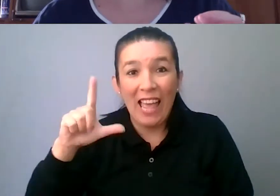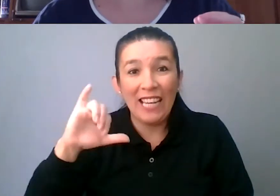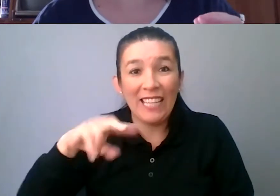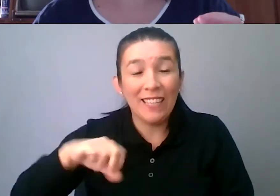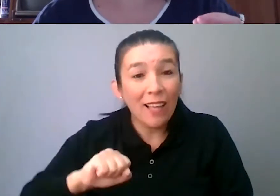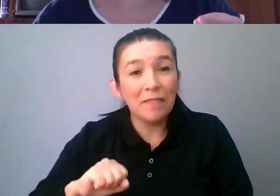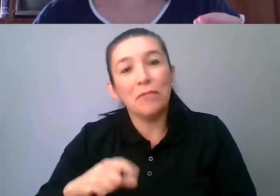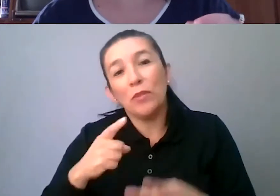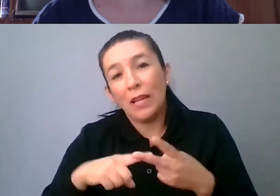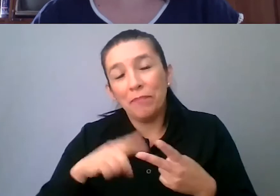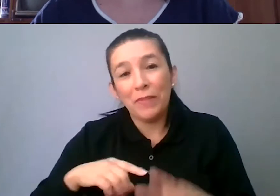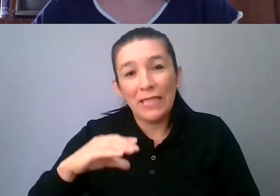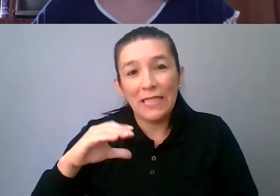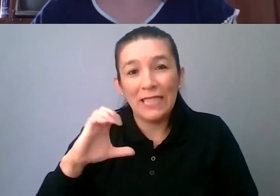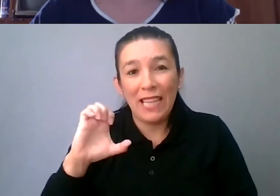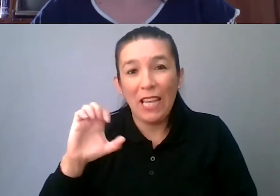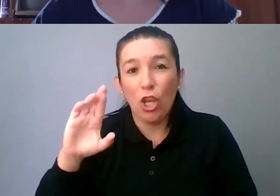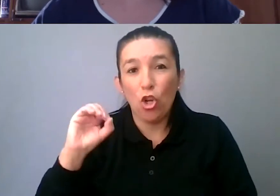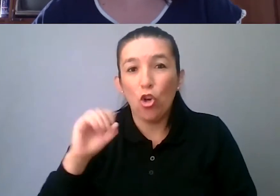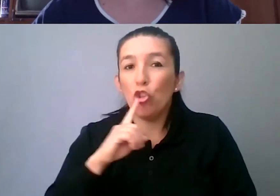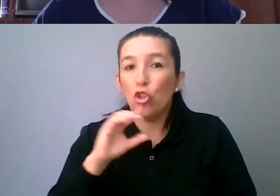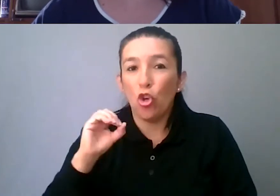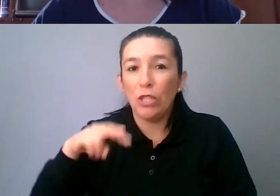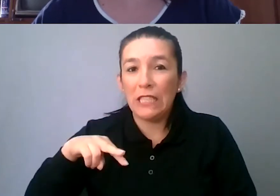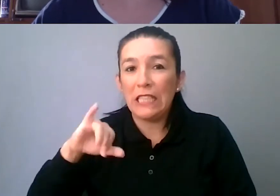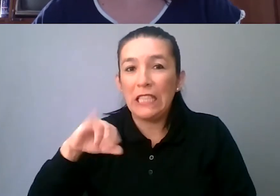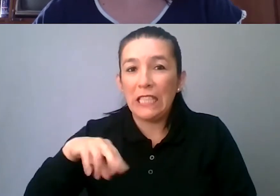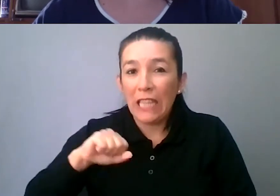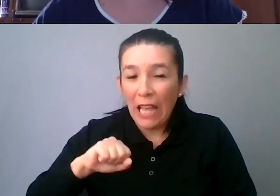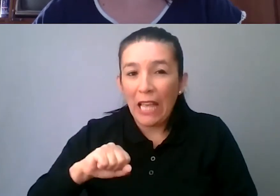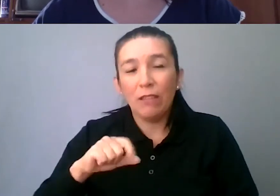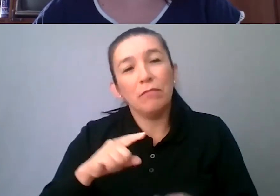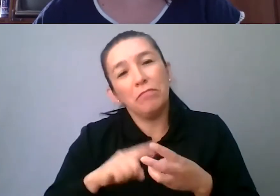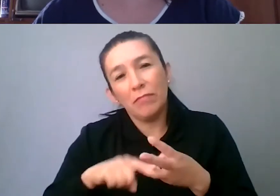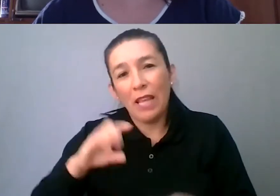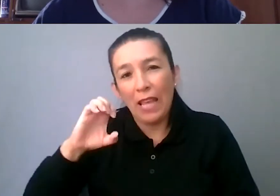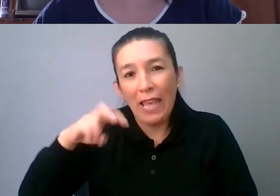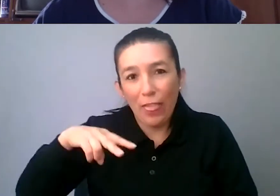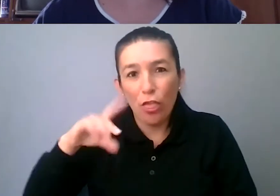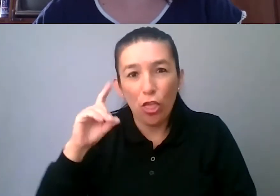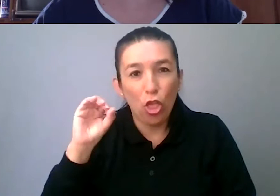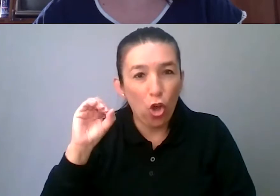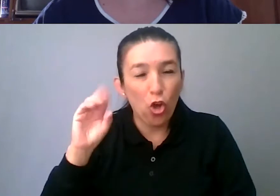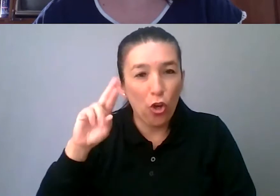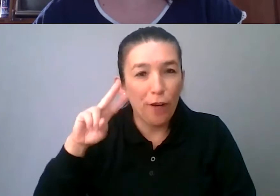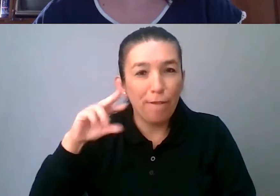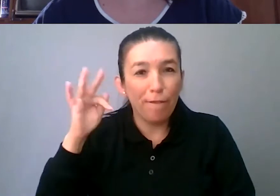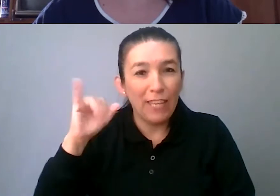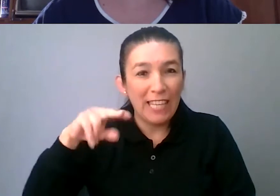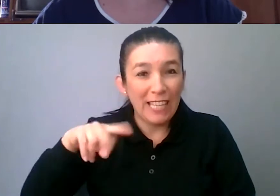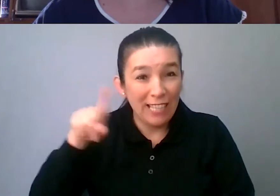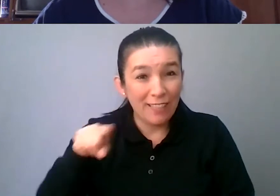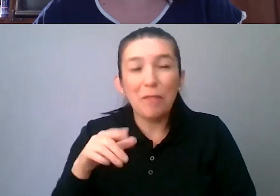que es la que nos da satisfacción en este caso, las endorfinas, alegría, felicidad, estados profundos